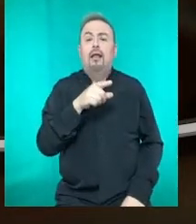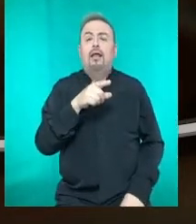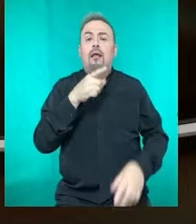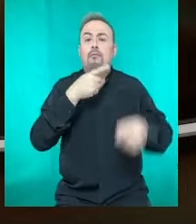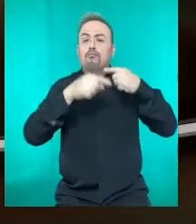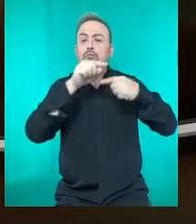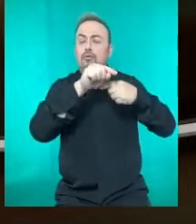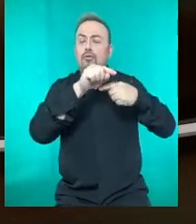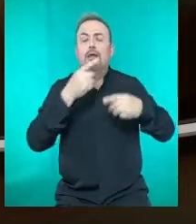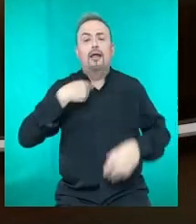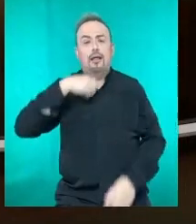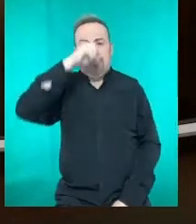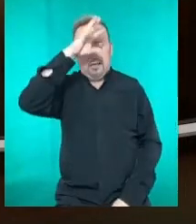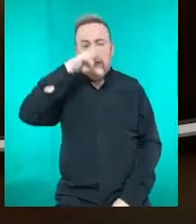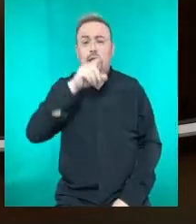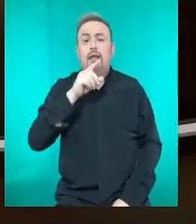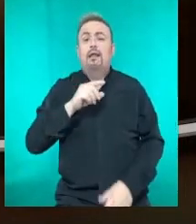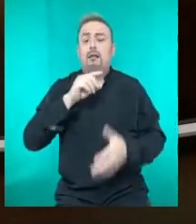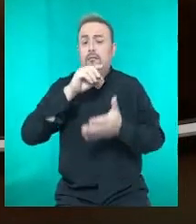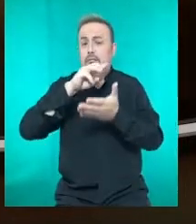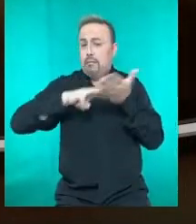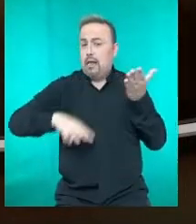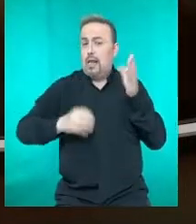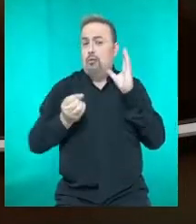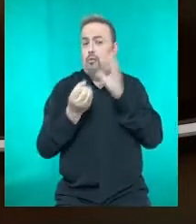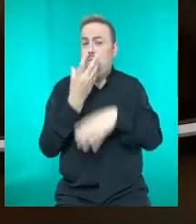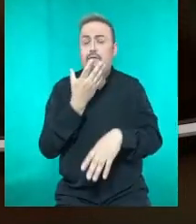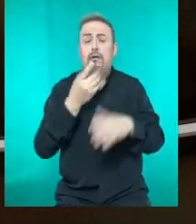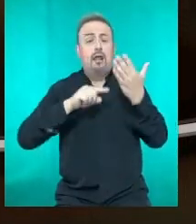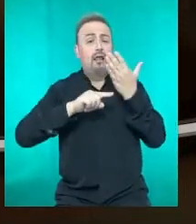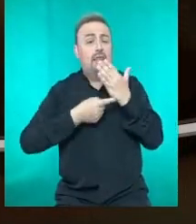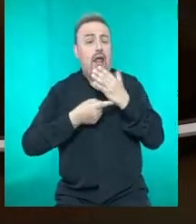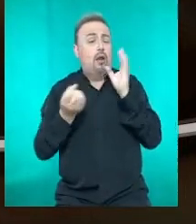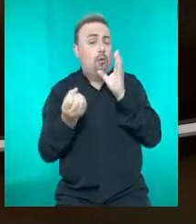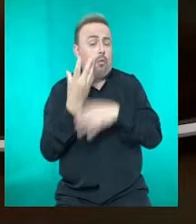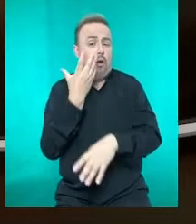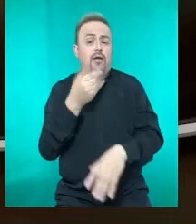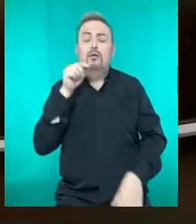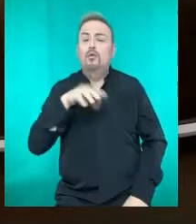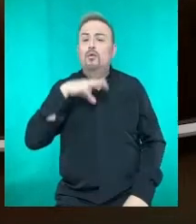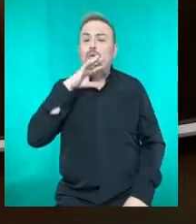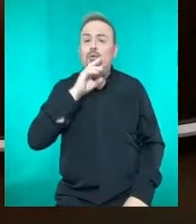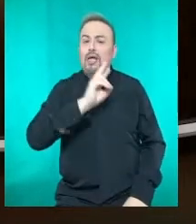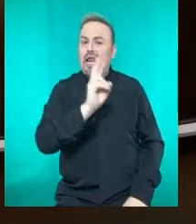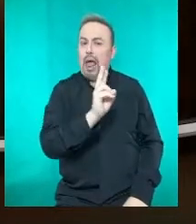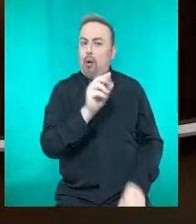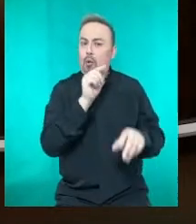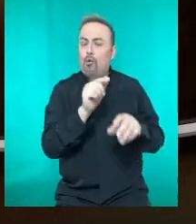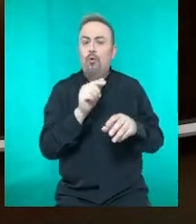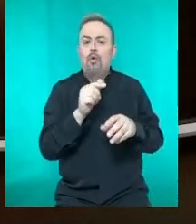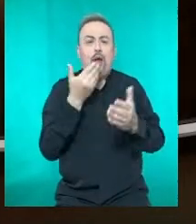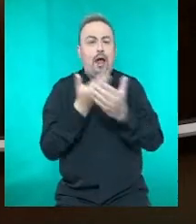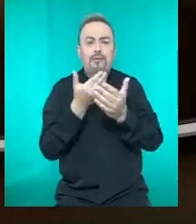el desarrollo, los nuevos materiales, las nuevas técnicas que se van generando, el uso eficiente de los recursos da